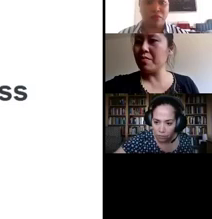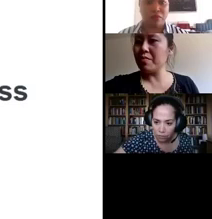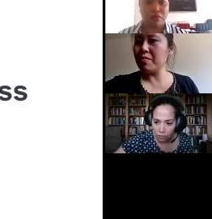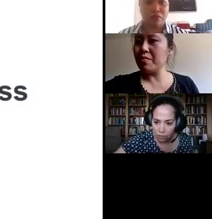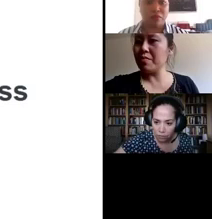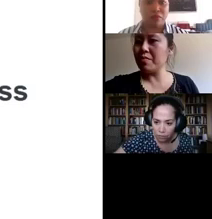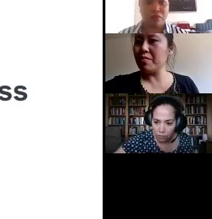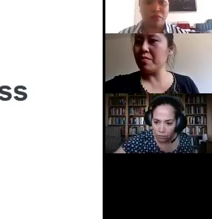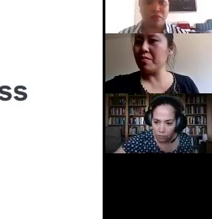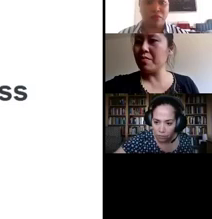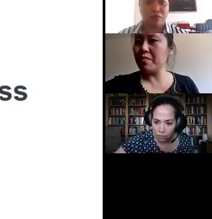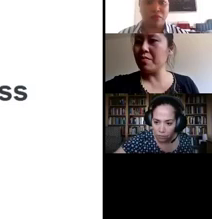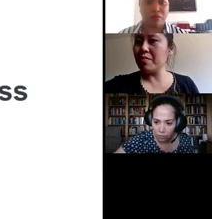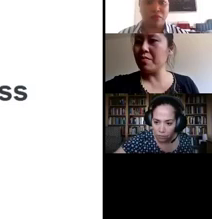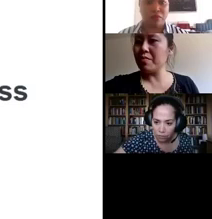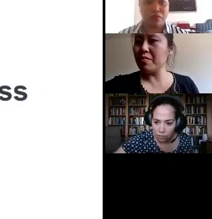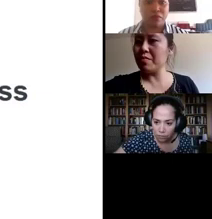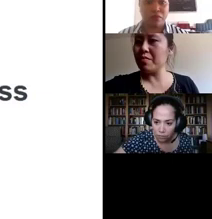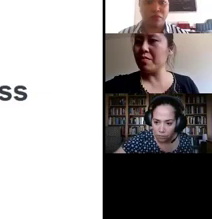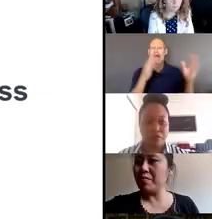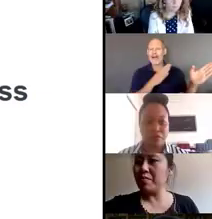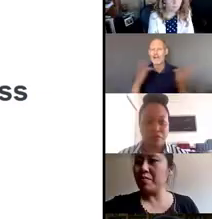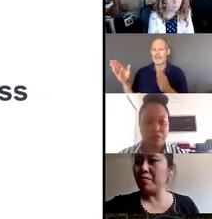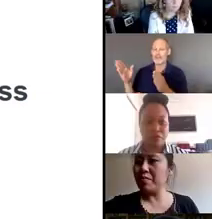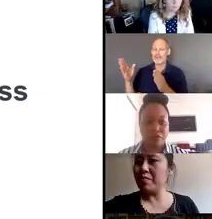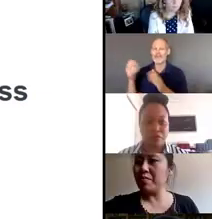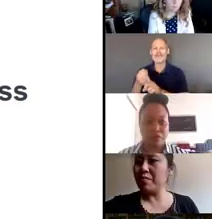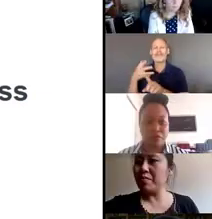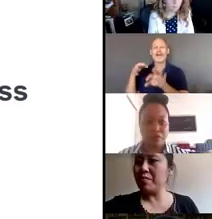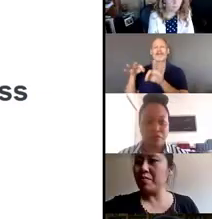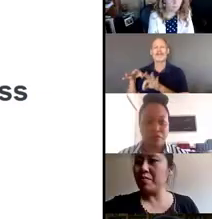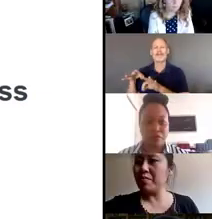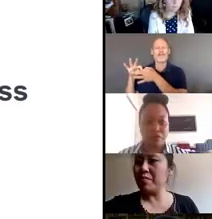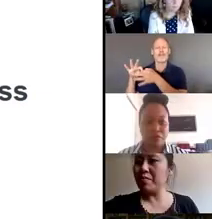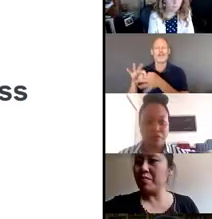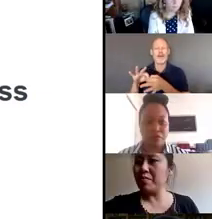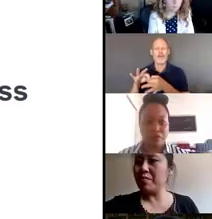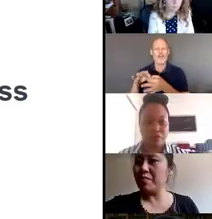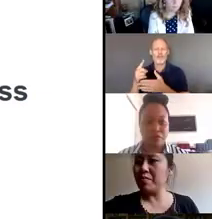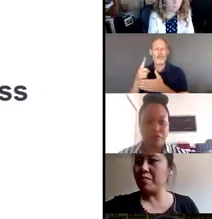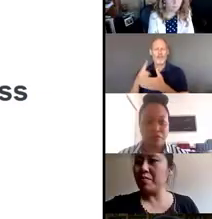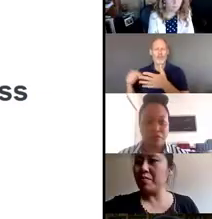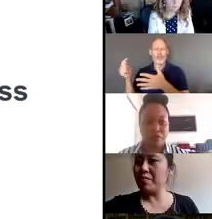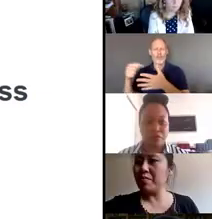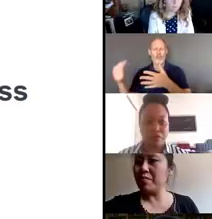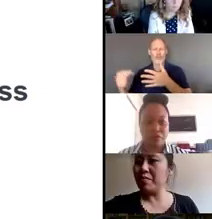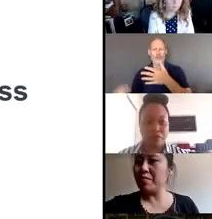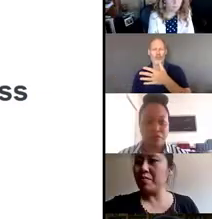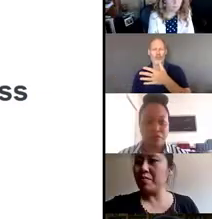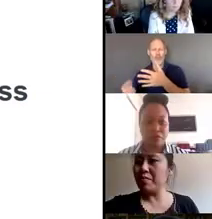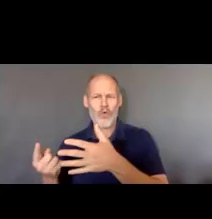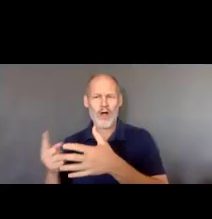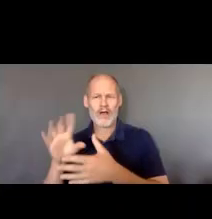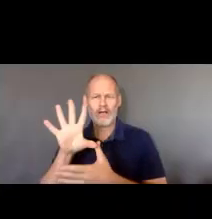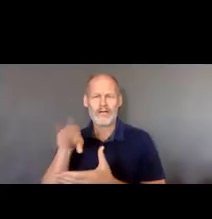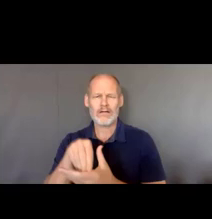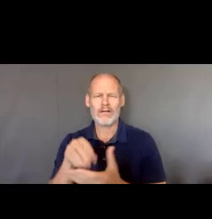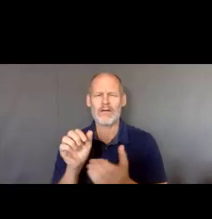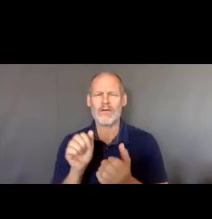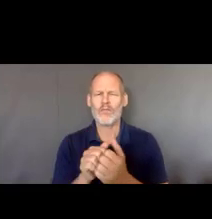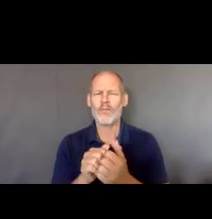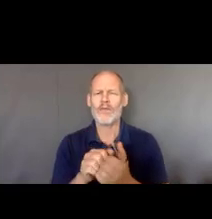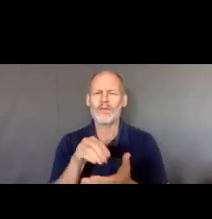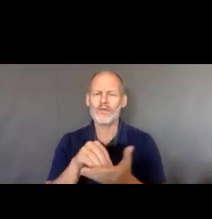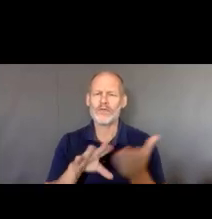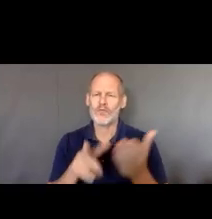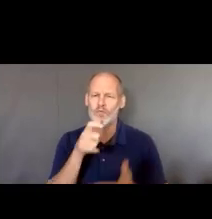Ahora vamos a hablar un poquito sobre lo que debe de estar, o lo que tiene que haber para los estudiantes que